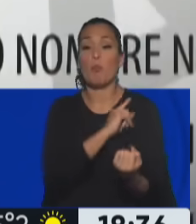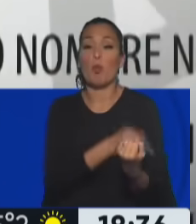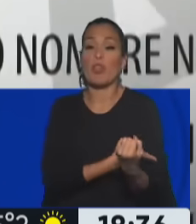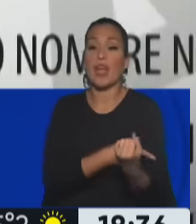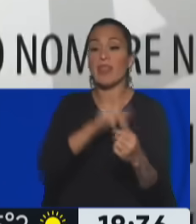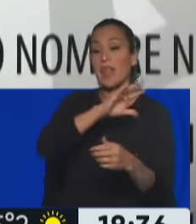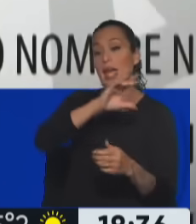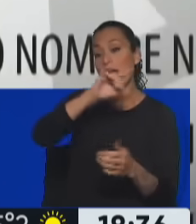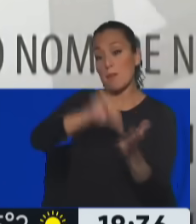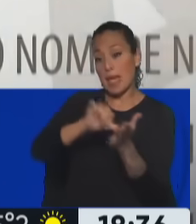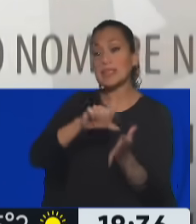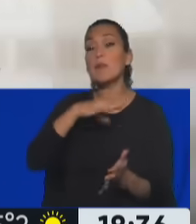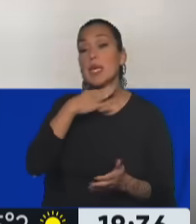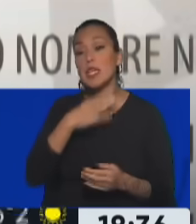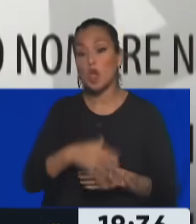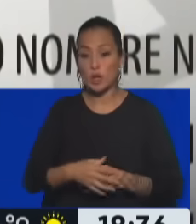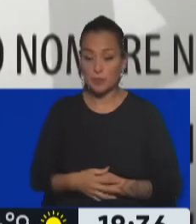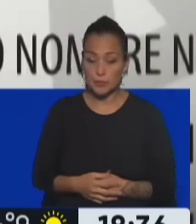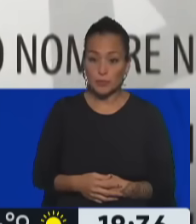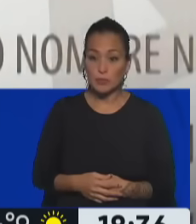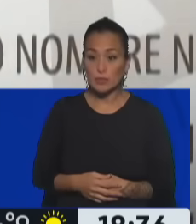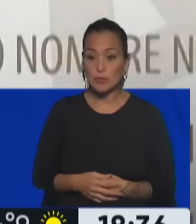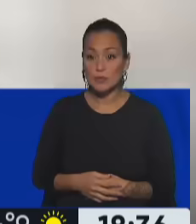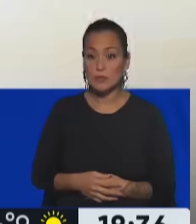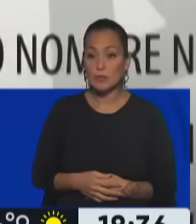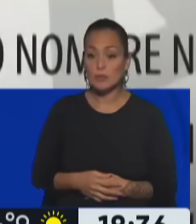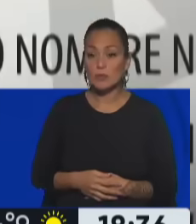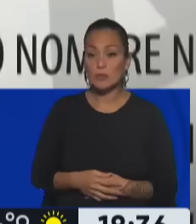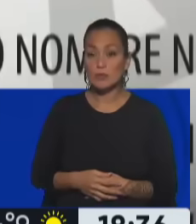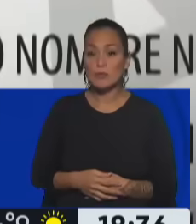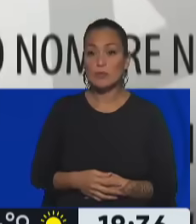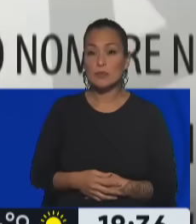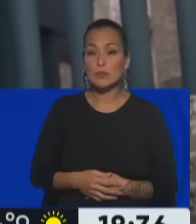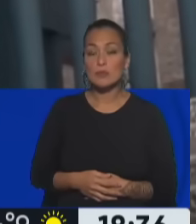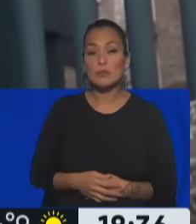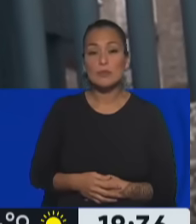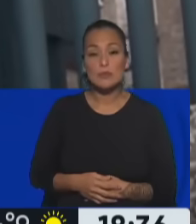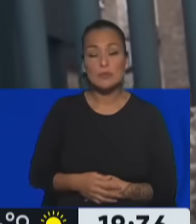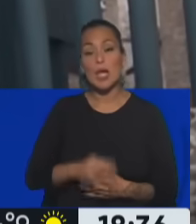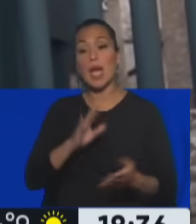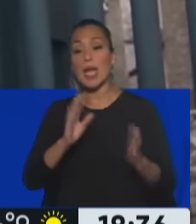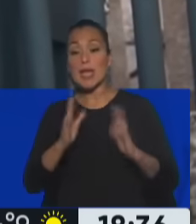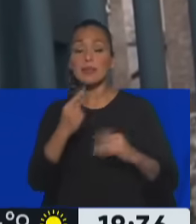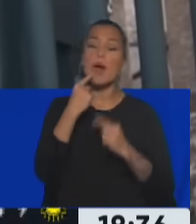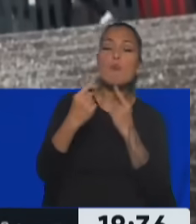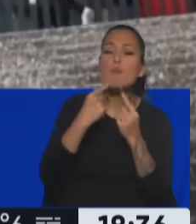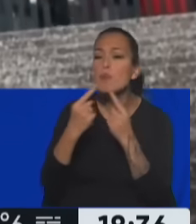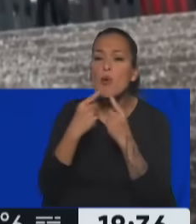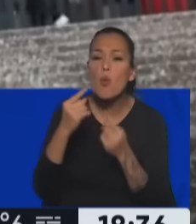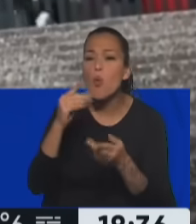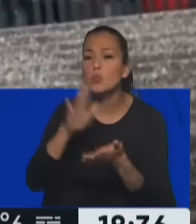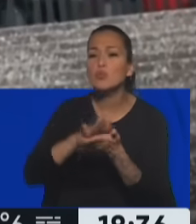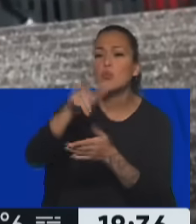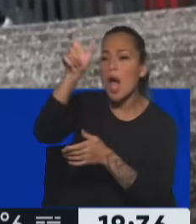su nombre tú vas a mirar qué poder los postulo para este gran lugar. Entre los cuestionamientos a la justicia por parte